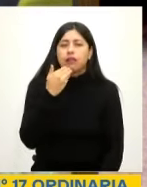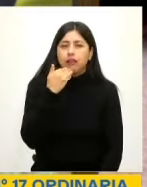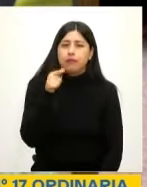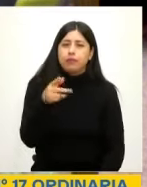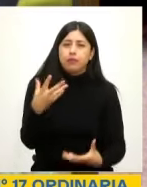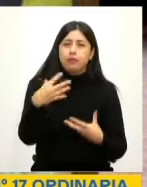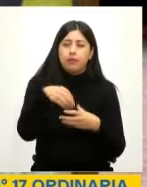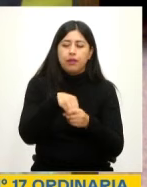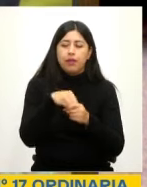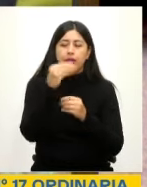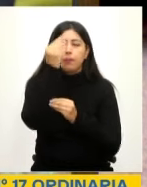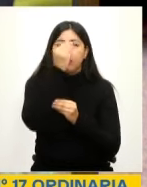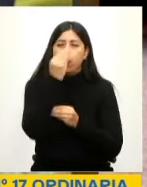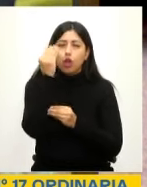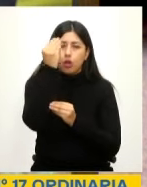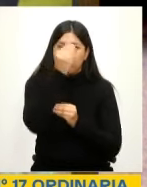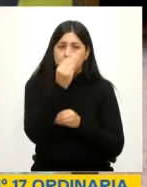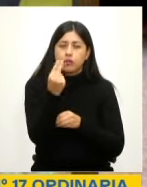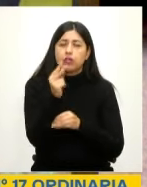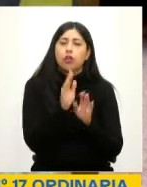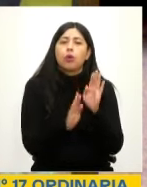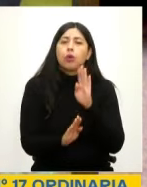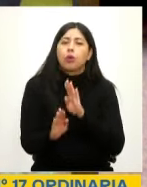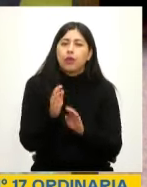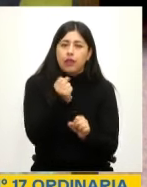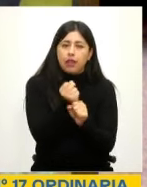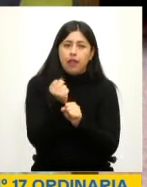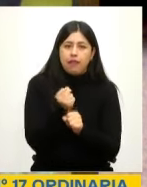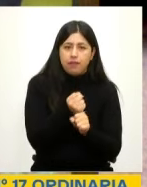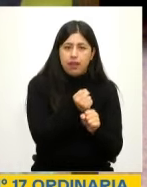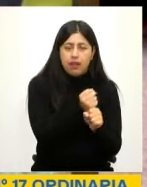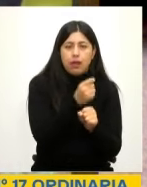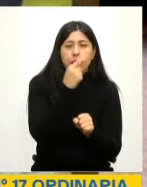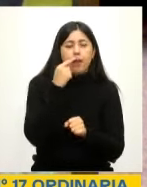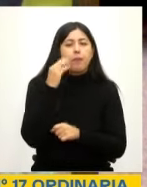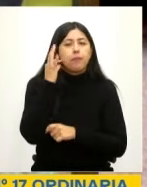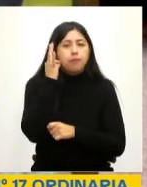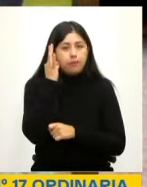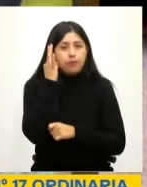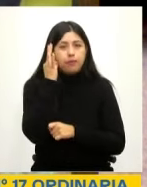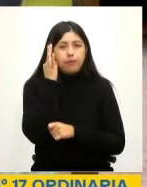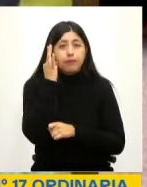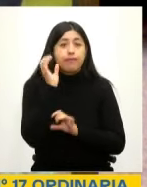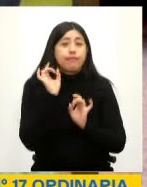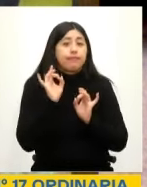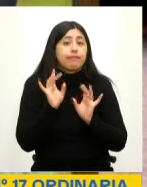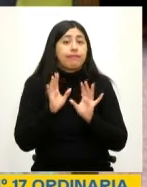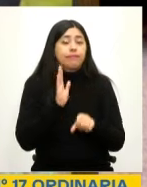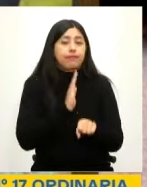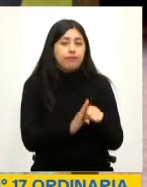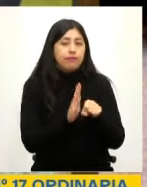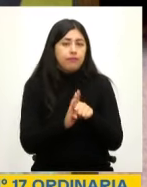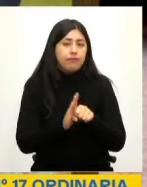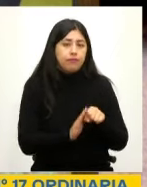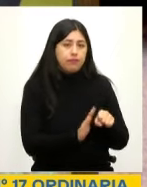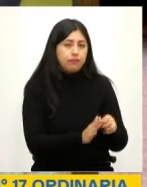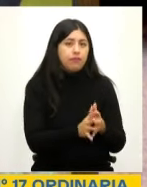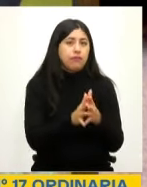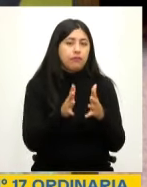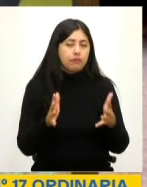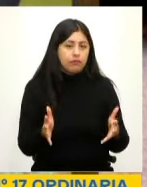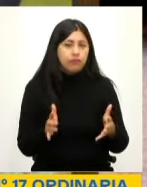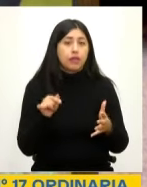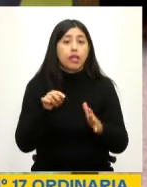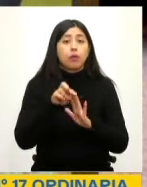parte de la preocupación de proteger a los trabajadores y trabajadoras ante la posibilidad de despidos masivos este proyecto de